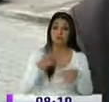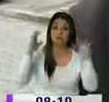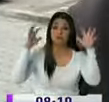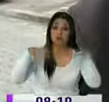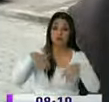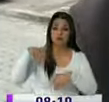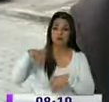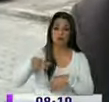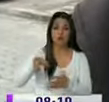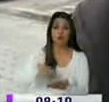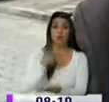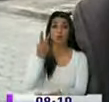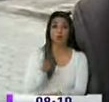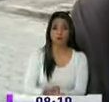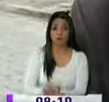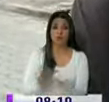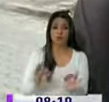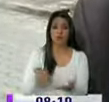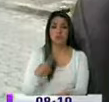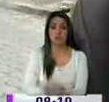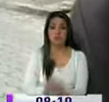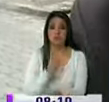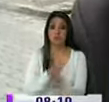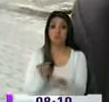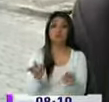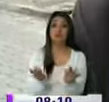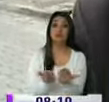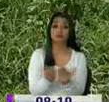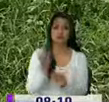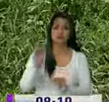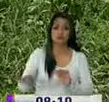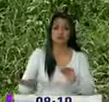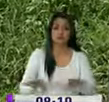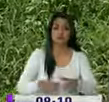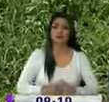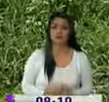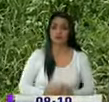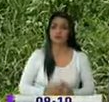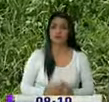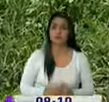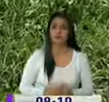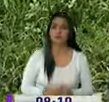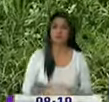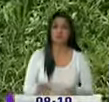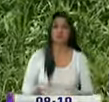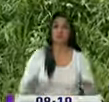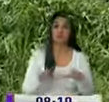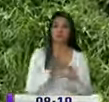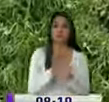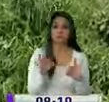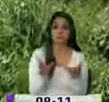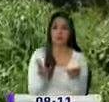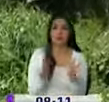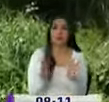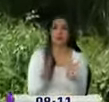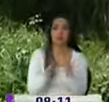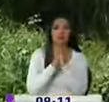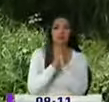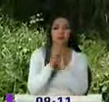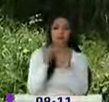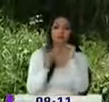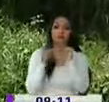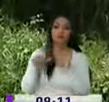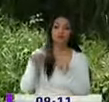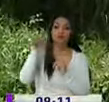puede resbalar las personas. E inclusive vea la basura como está. La limpieza del lugar y la construcción de nuevas escalinatas es